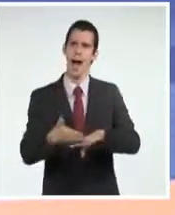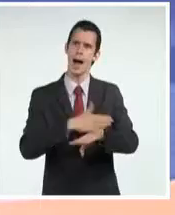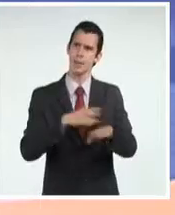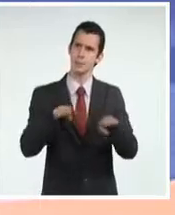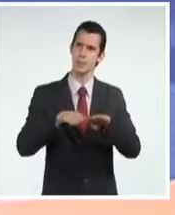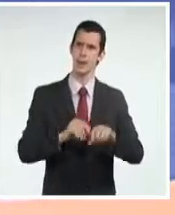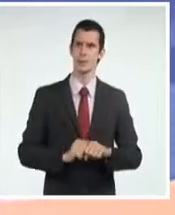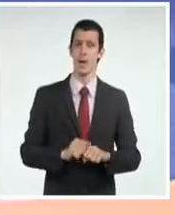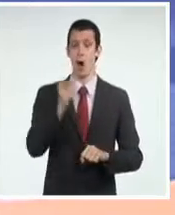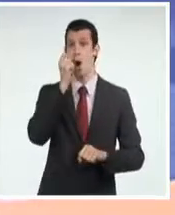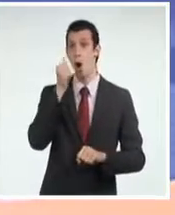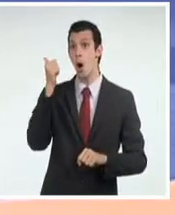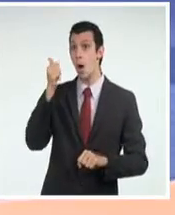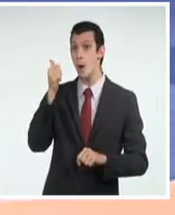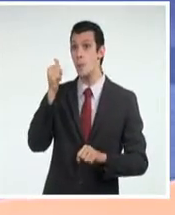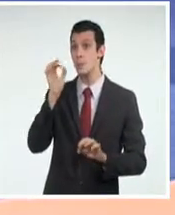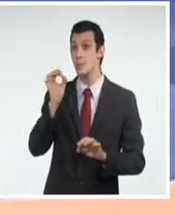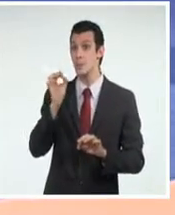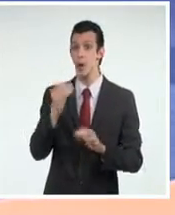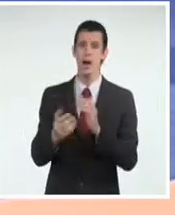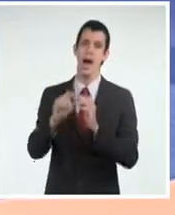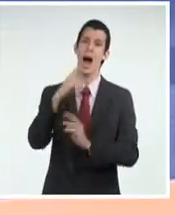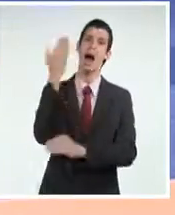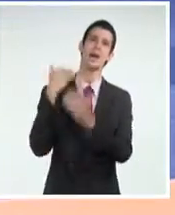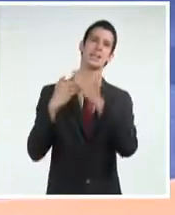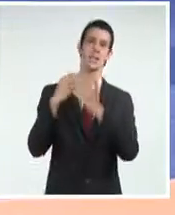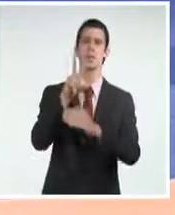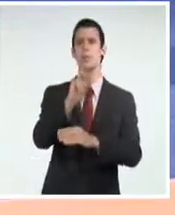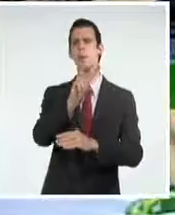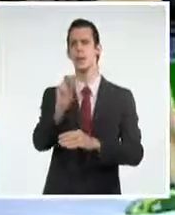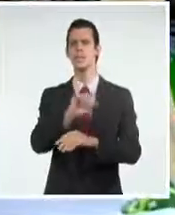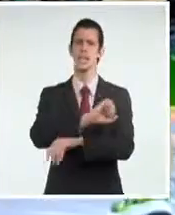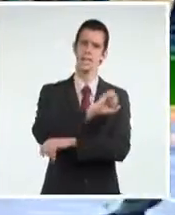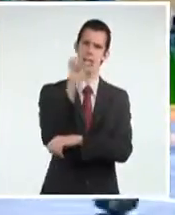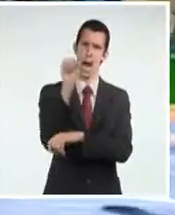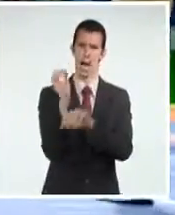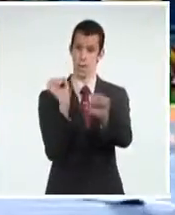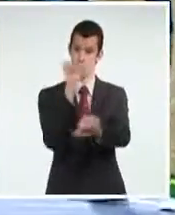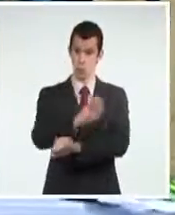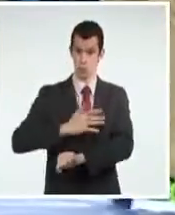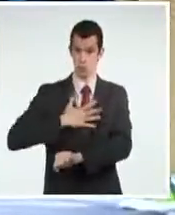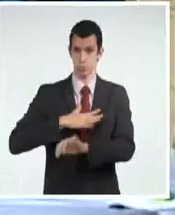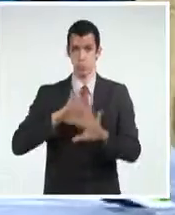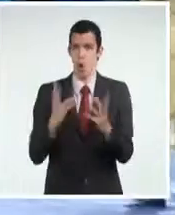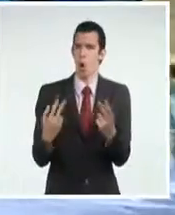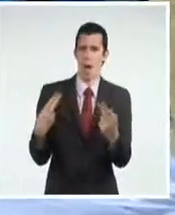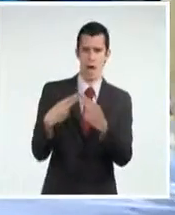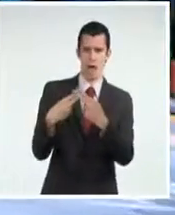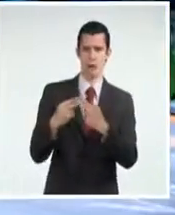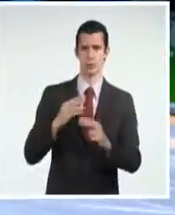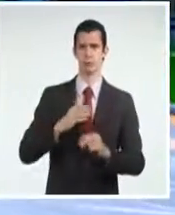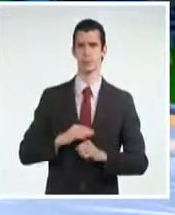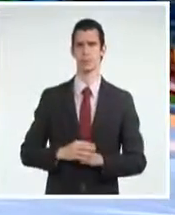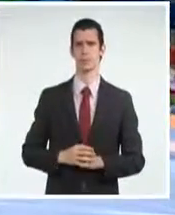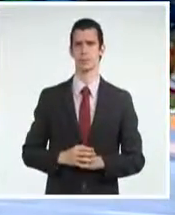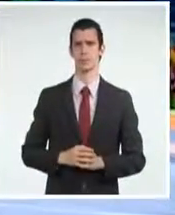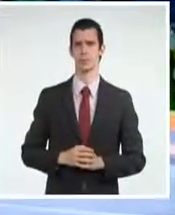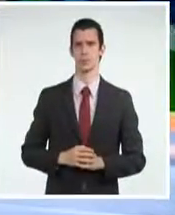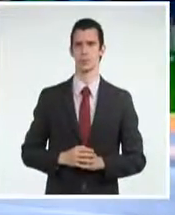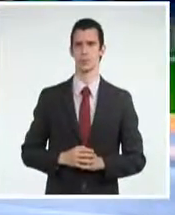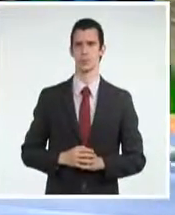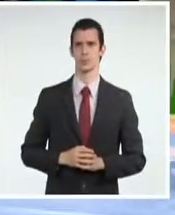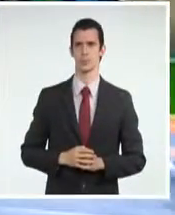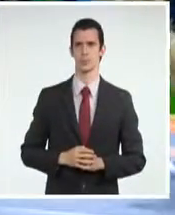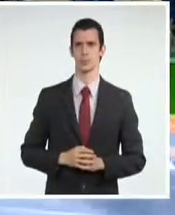de 2020. Bueno, el segundo compromiso, en cuarto de final, Mijaíl se verá las caras con el ganador entre el